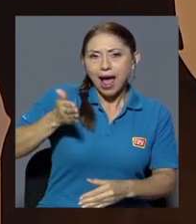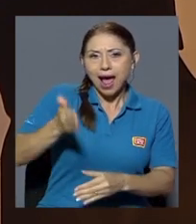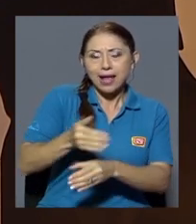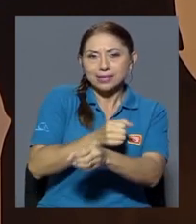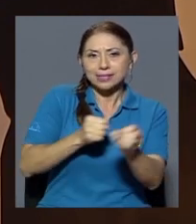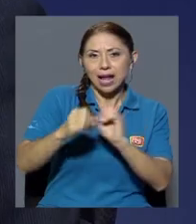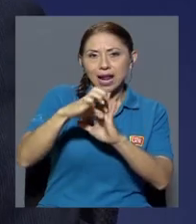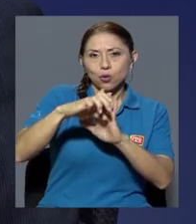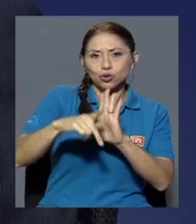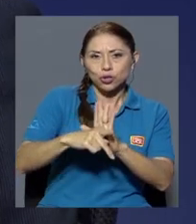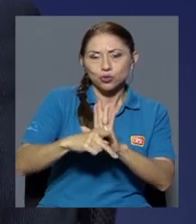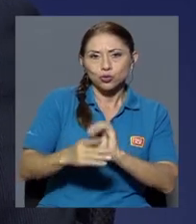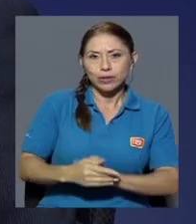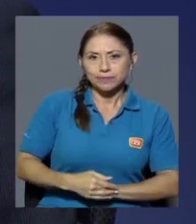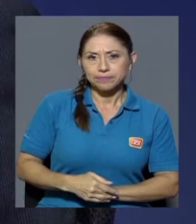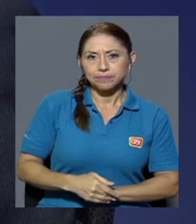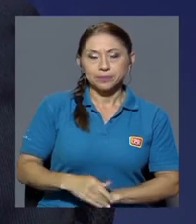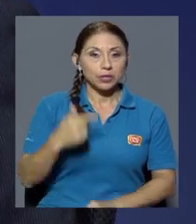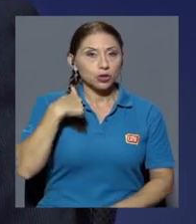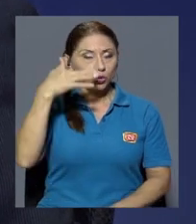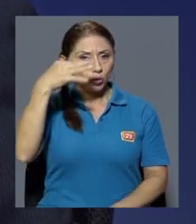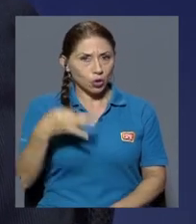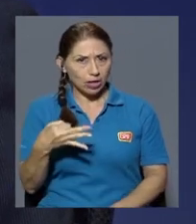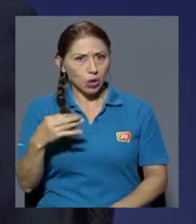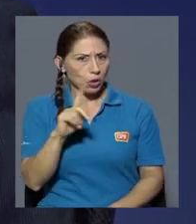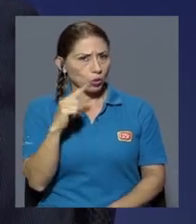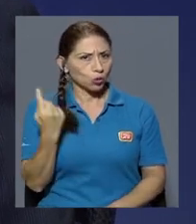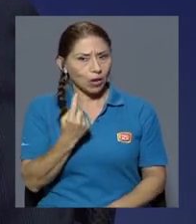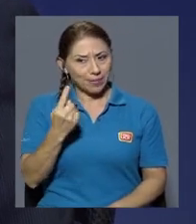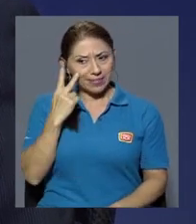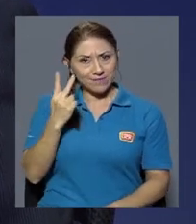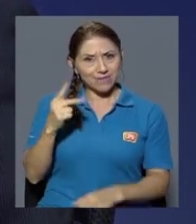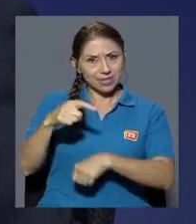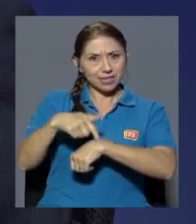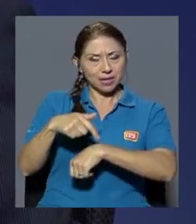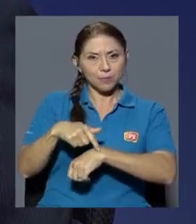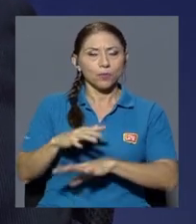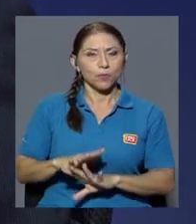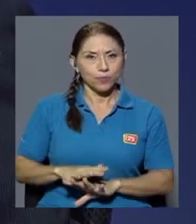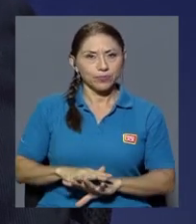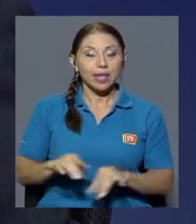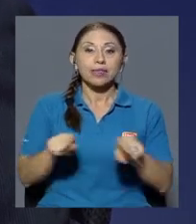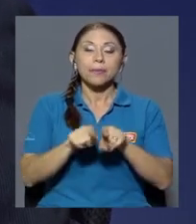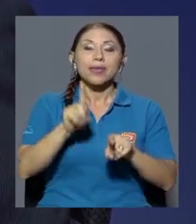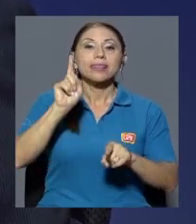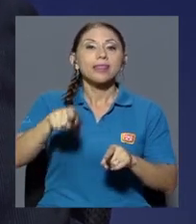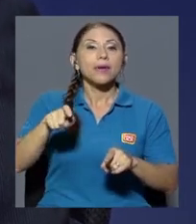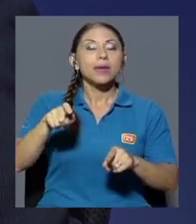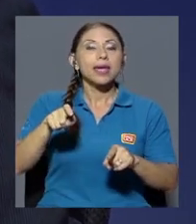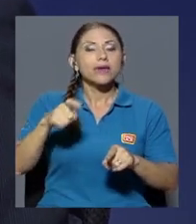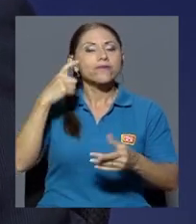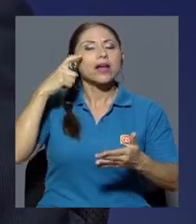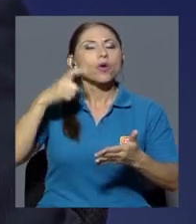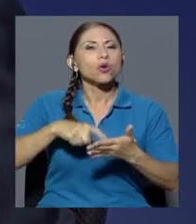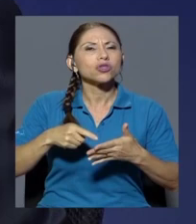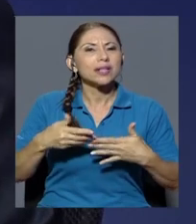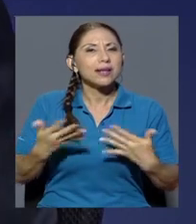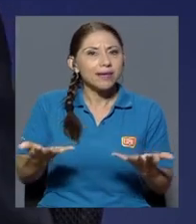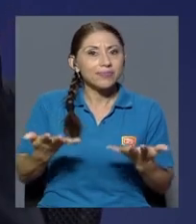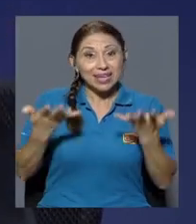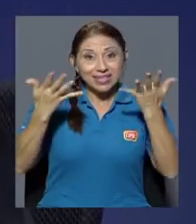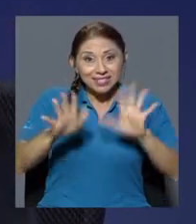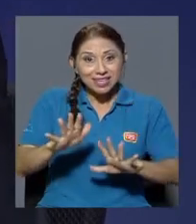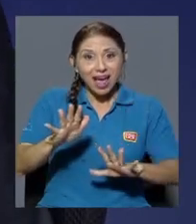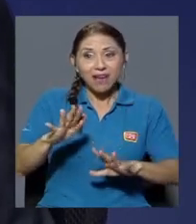yo creo que más allá incluso del tiempo hay que hay que reconocer una cuestión ya que ya